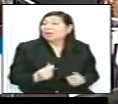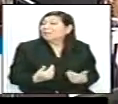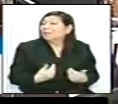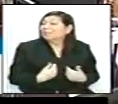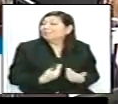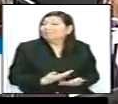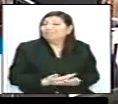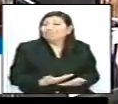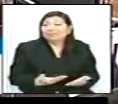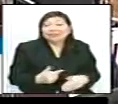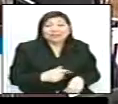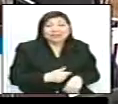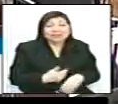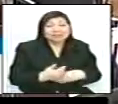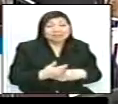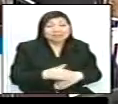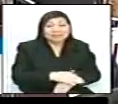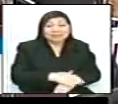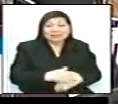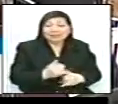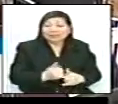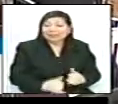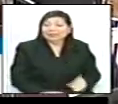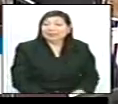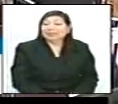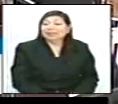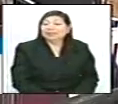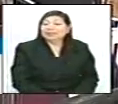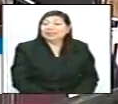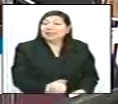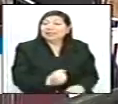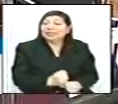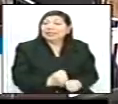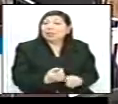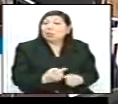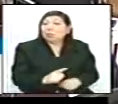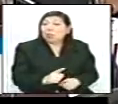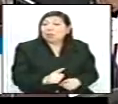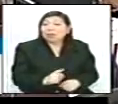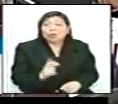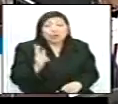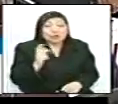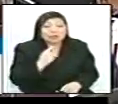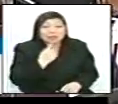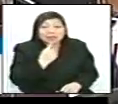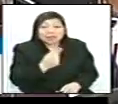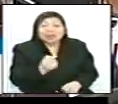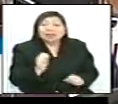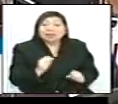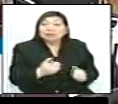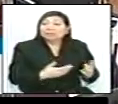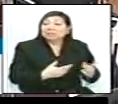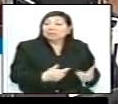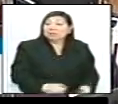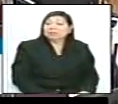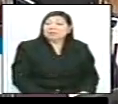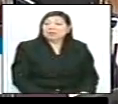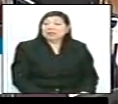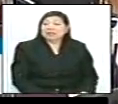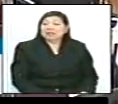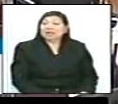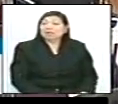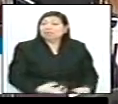tenemos un plan de trabajo para concluir esa labor. Y cuando uno escucha a los colegas que dicen vamos a esperar